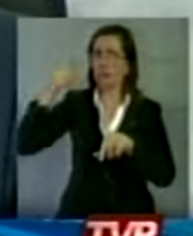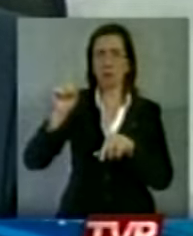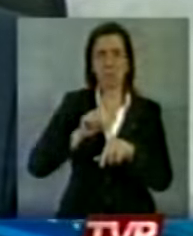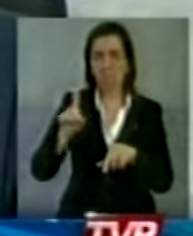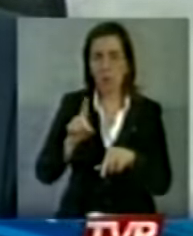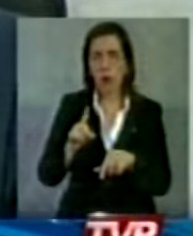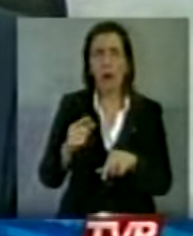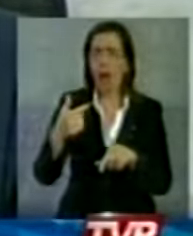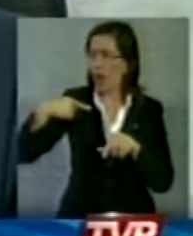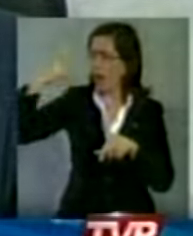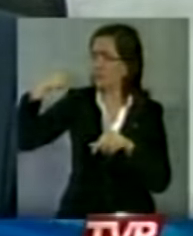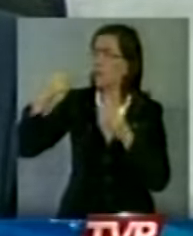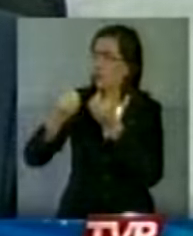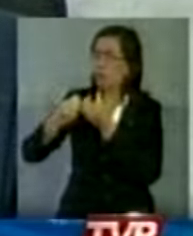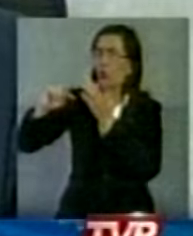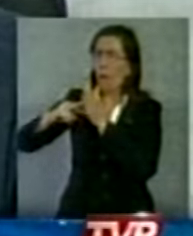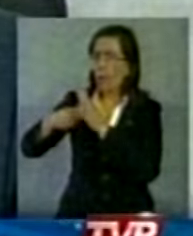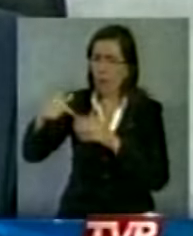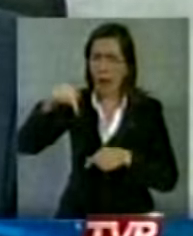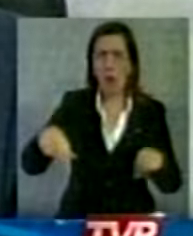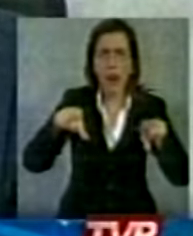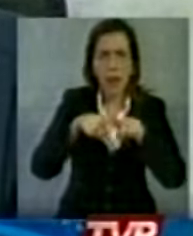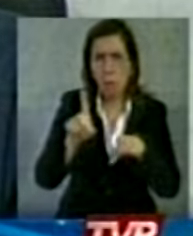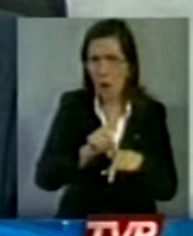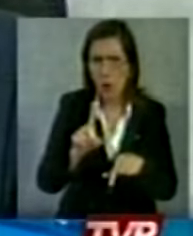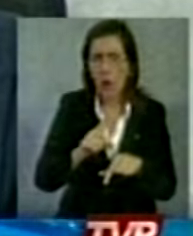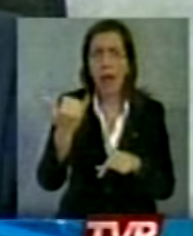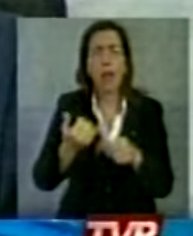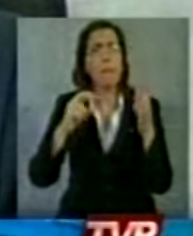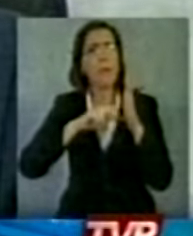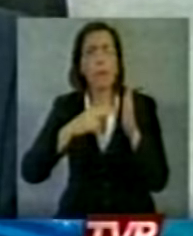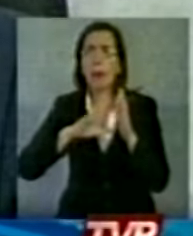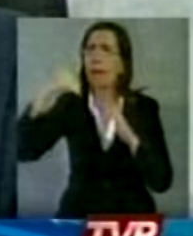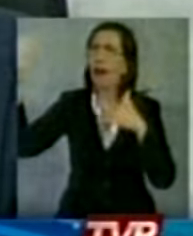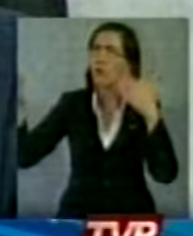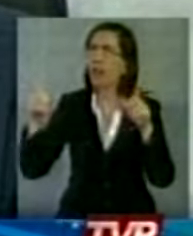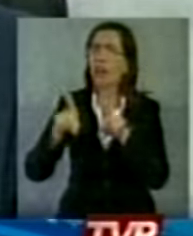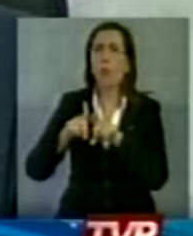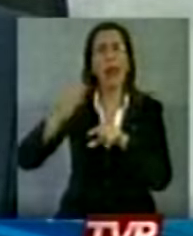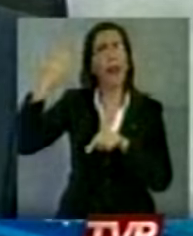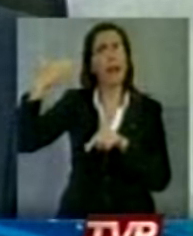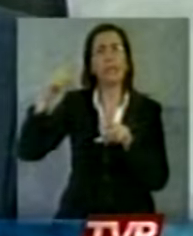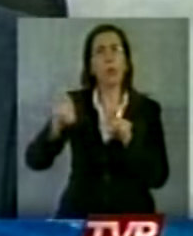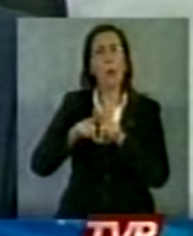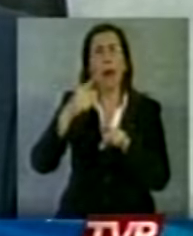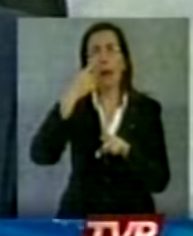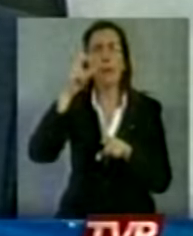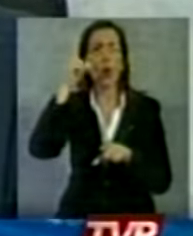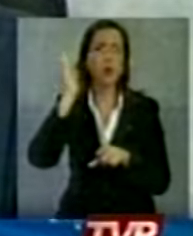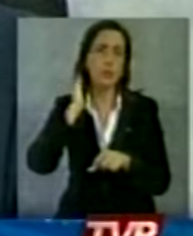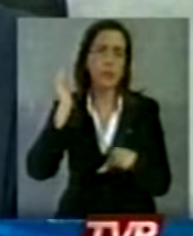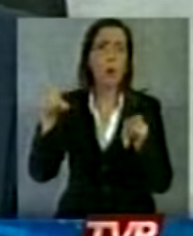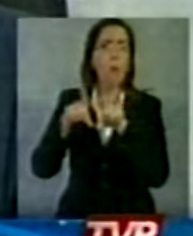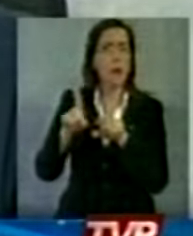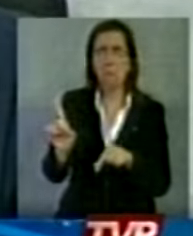las desavenencias internas y amenazas externas de 1816, ni